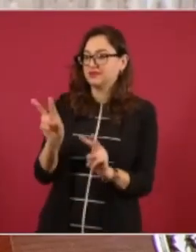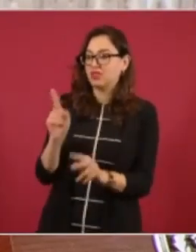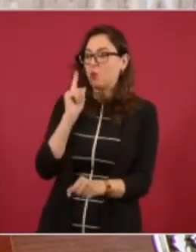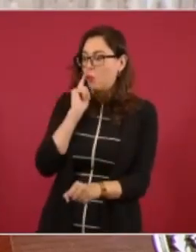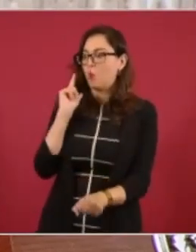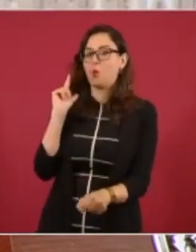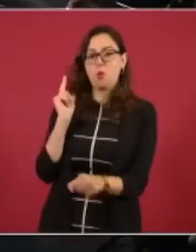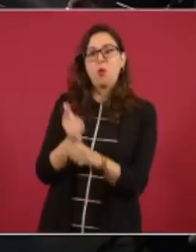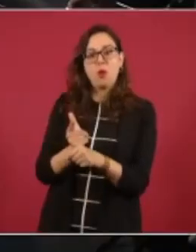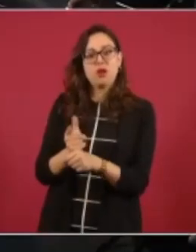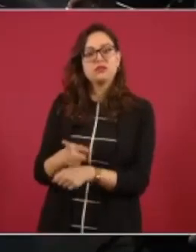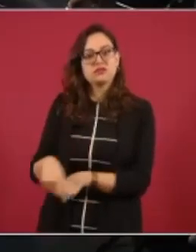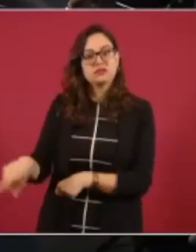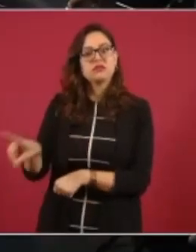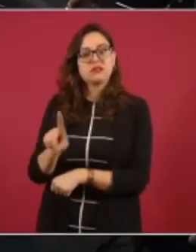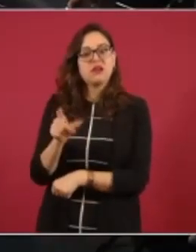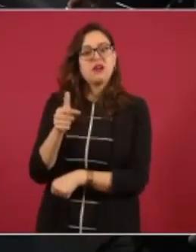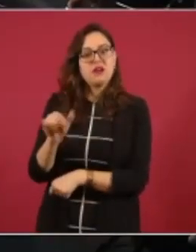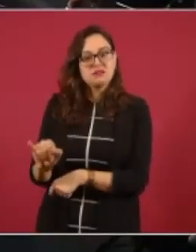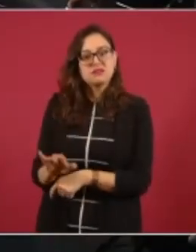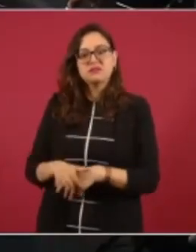Cuando nuestra política exterior